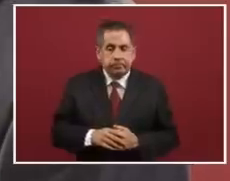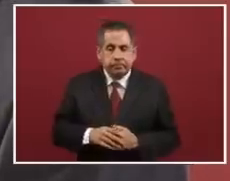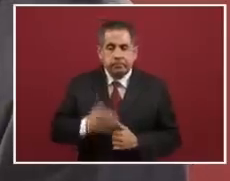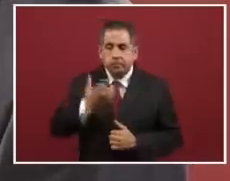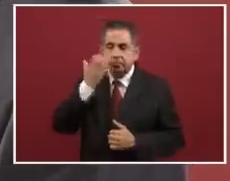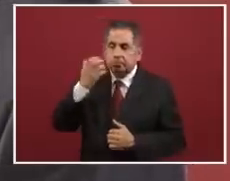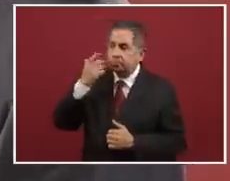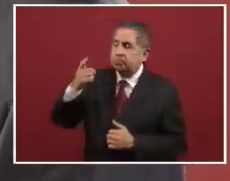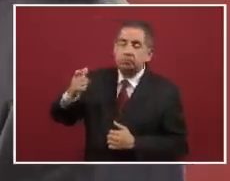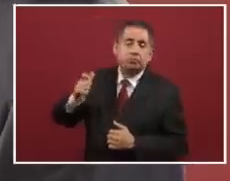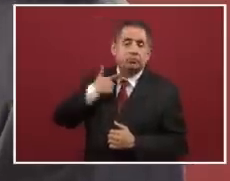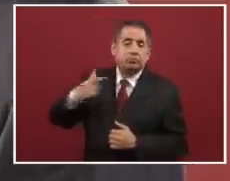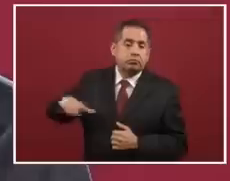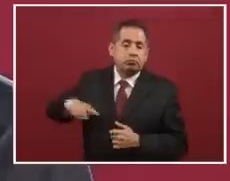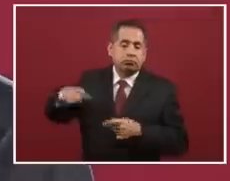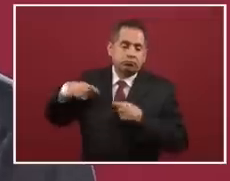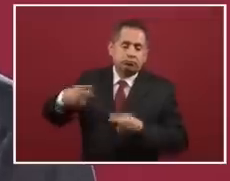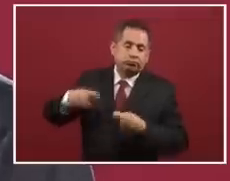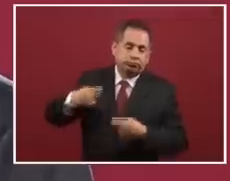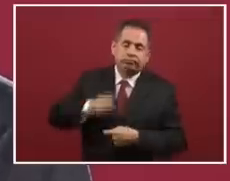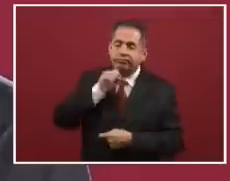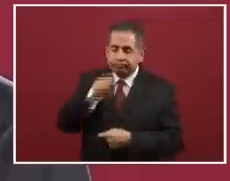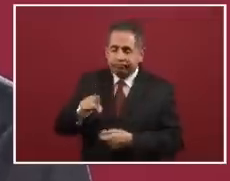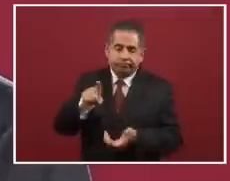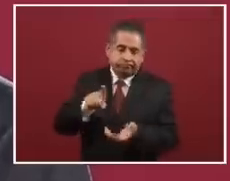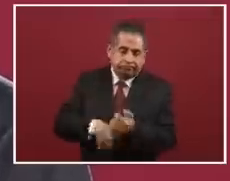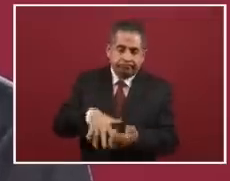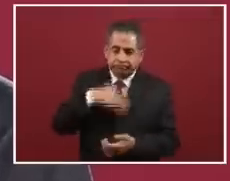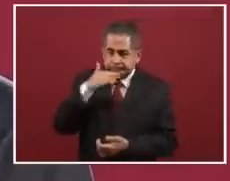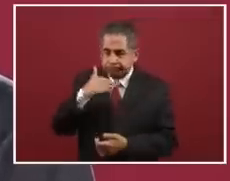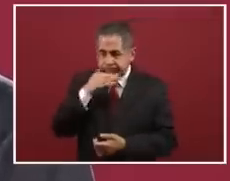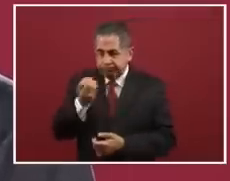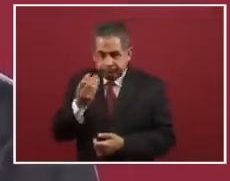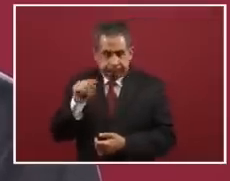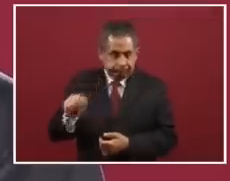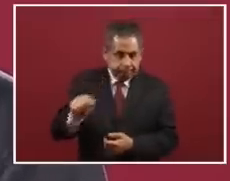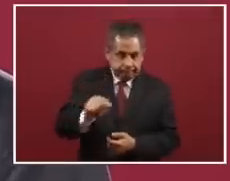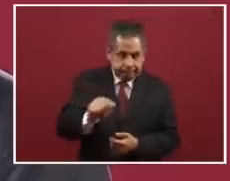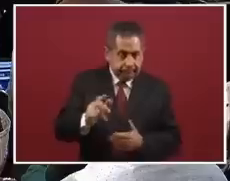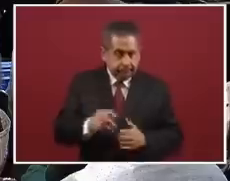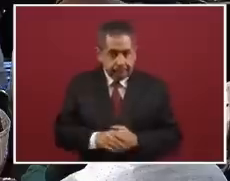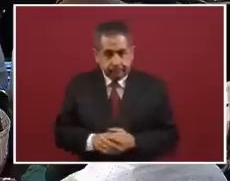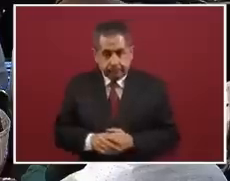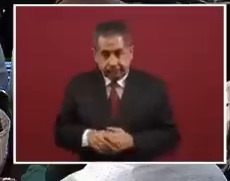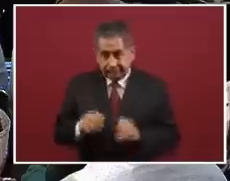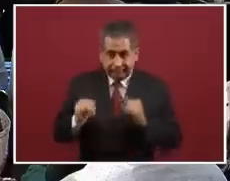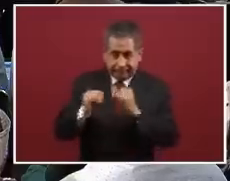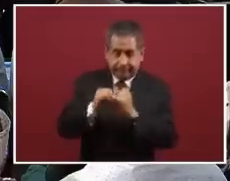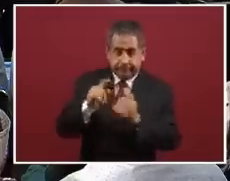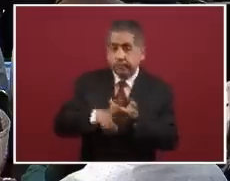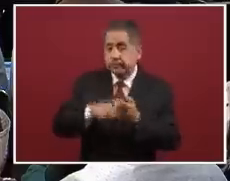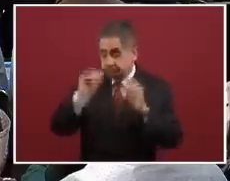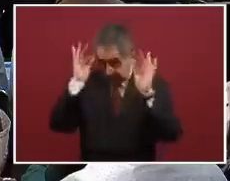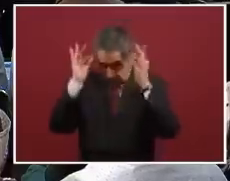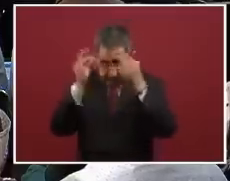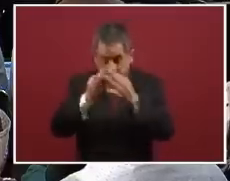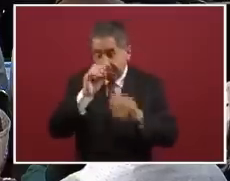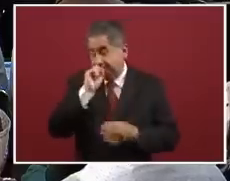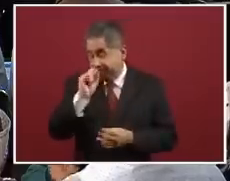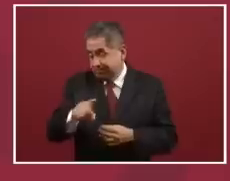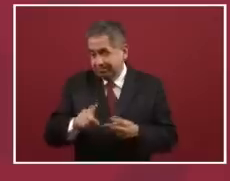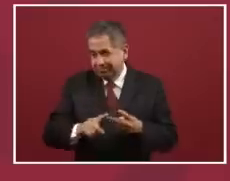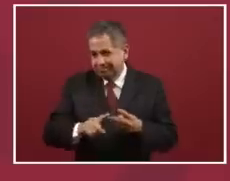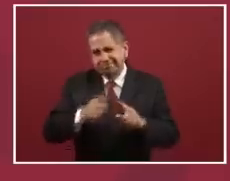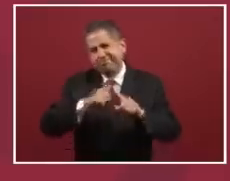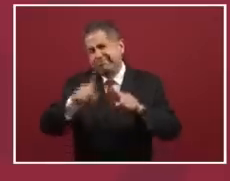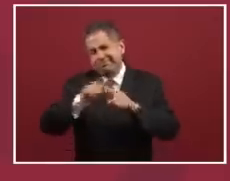heredamos esa situación de corrupción en ese instituto, en aduanas, en